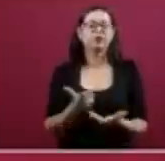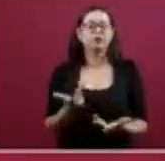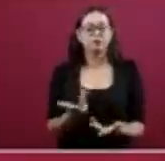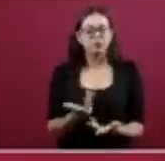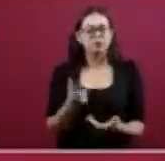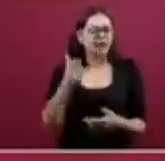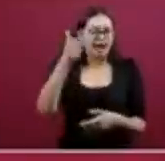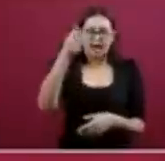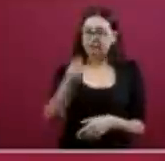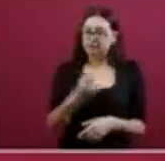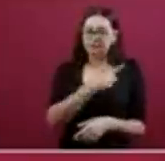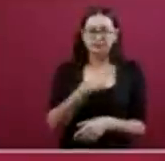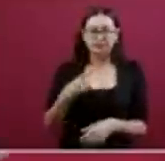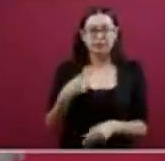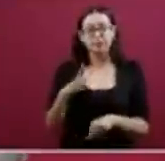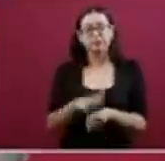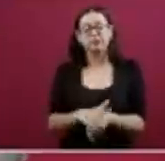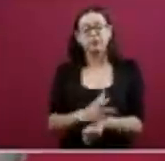funcionario